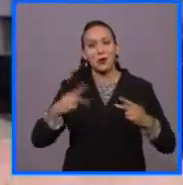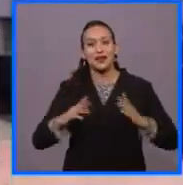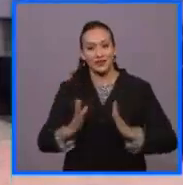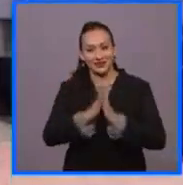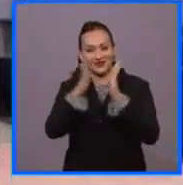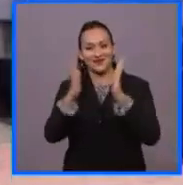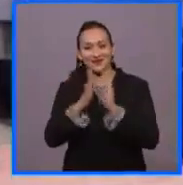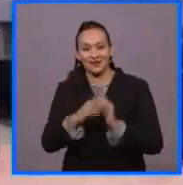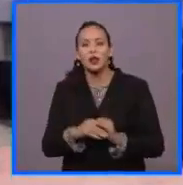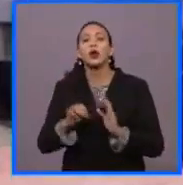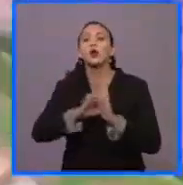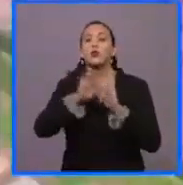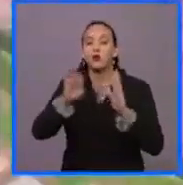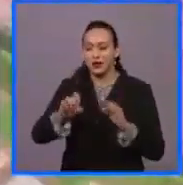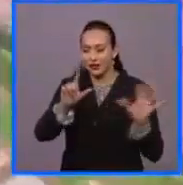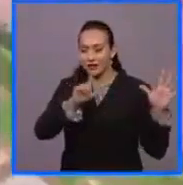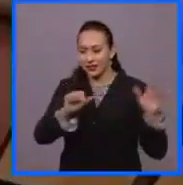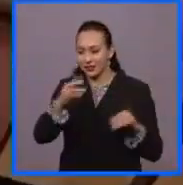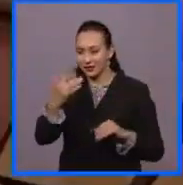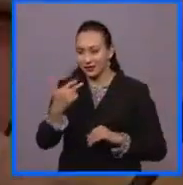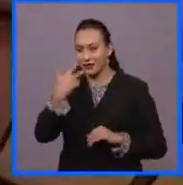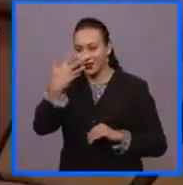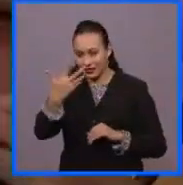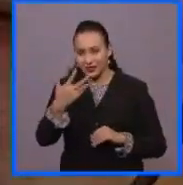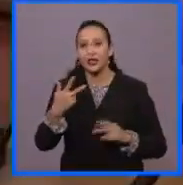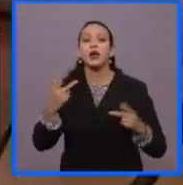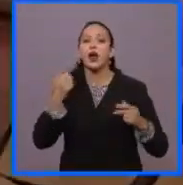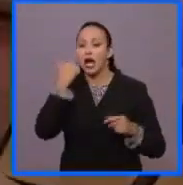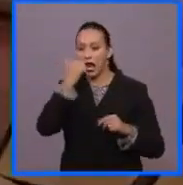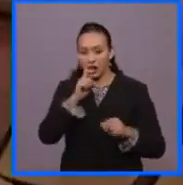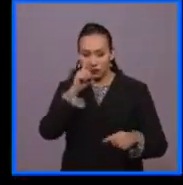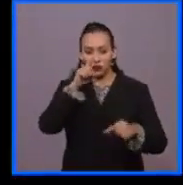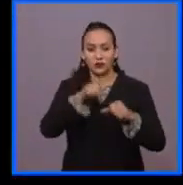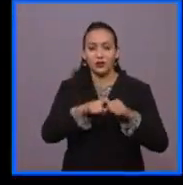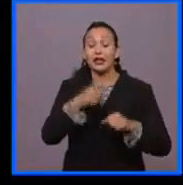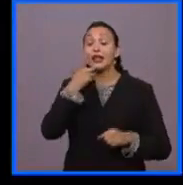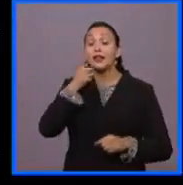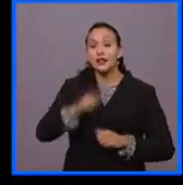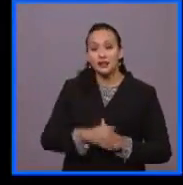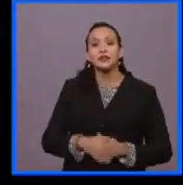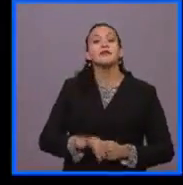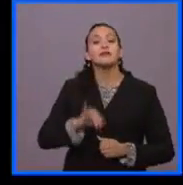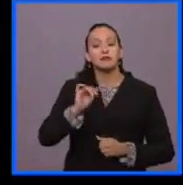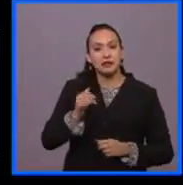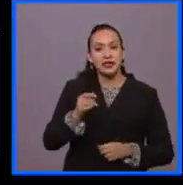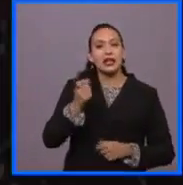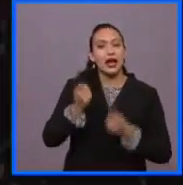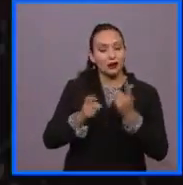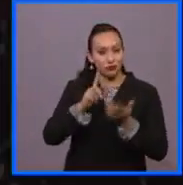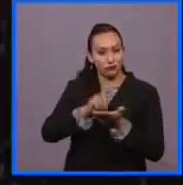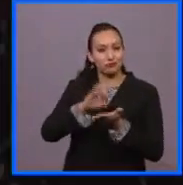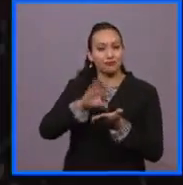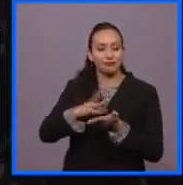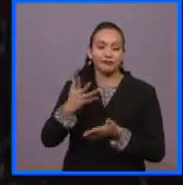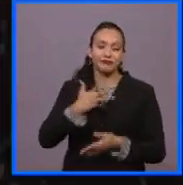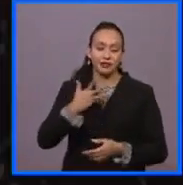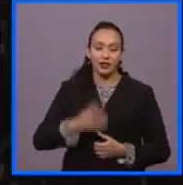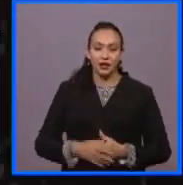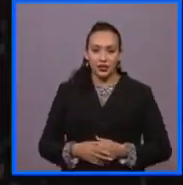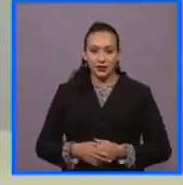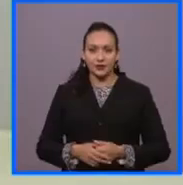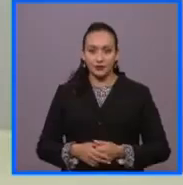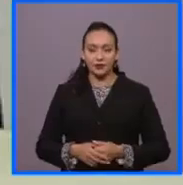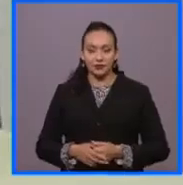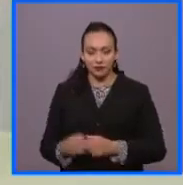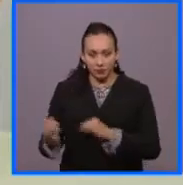98.65%, incluidos los 755 aspirantes que manifestaron tener alguna discapacidad.